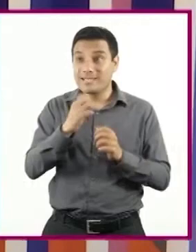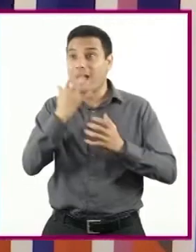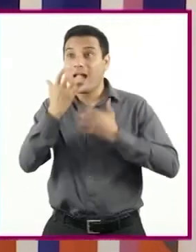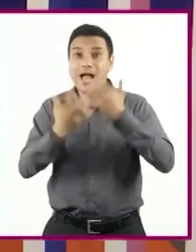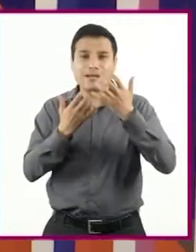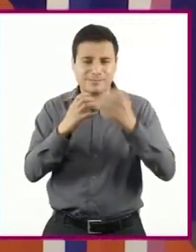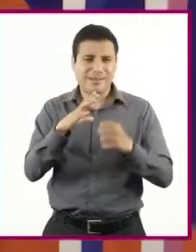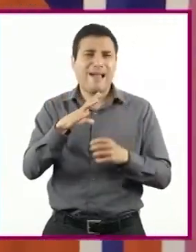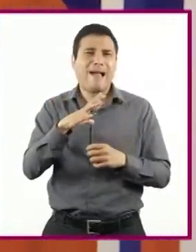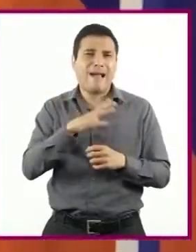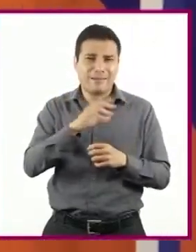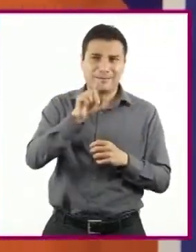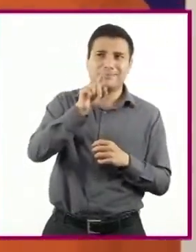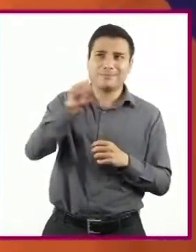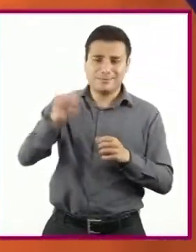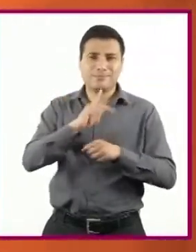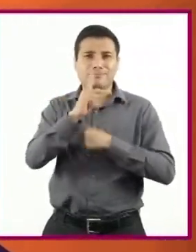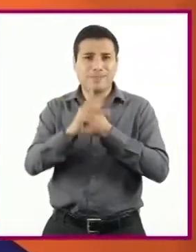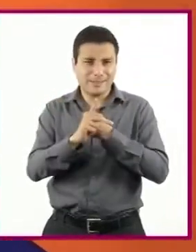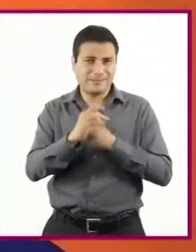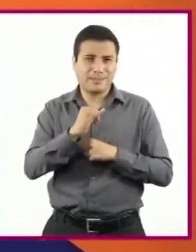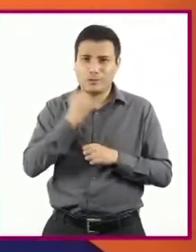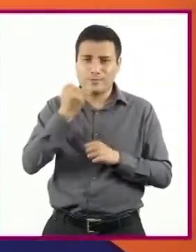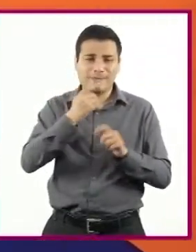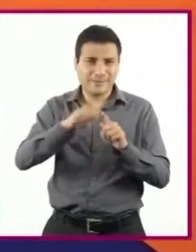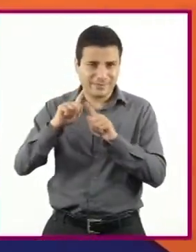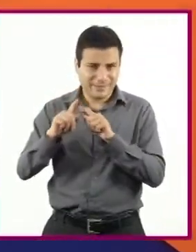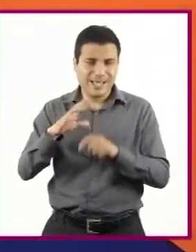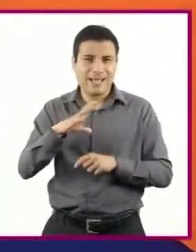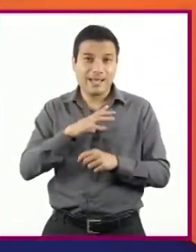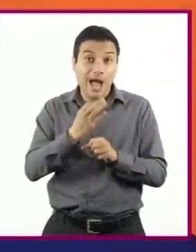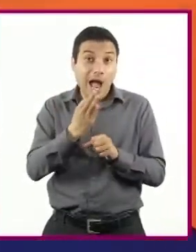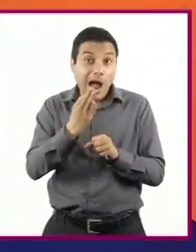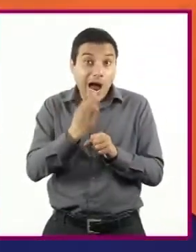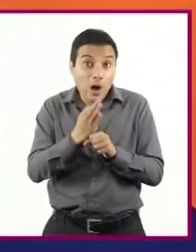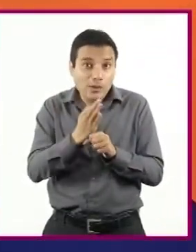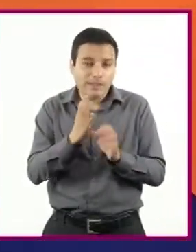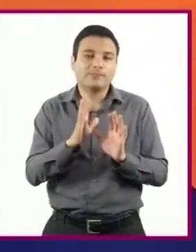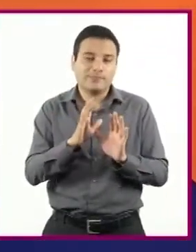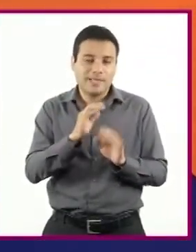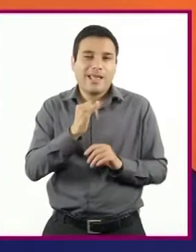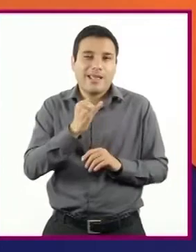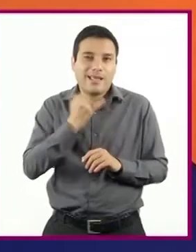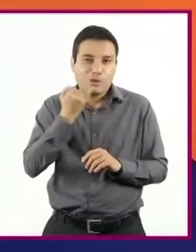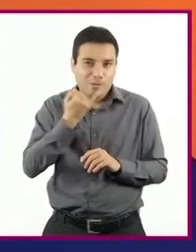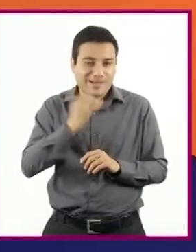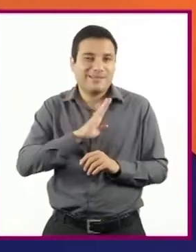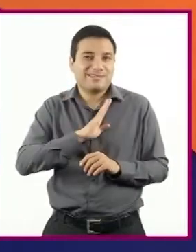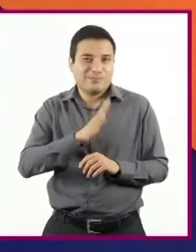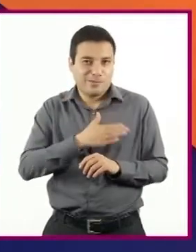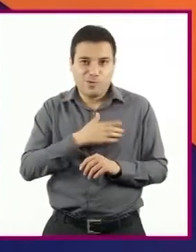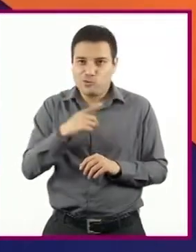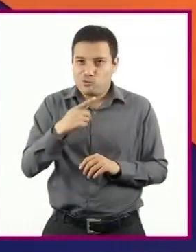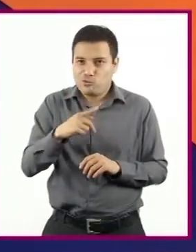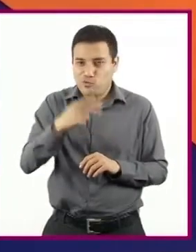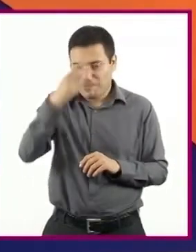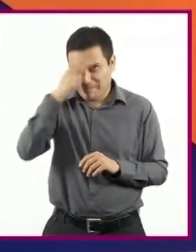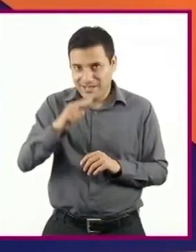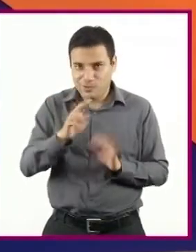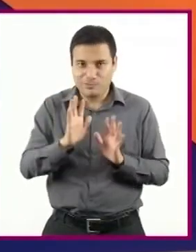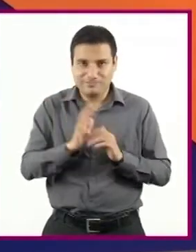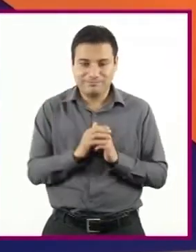y lenguas. Desde luego, hoy nos estamos acercando a los que se usan en nuestro país por las personas que hablan